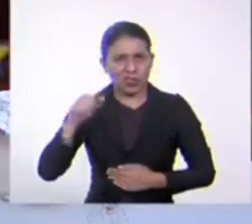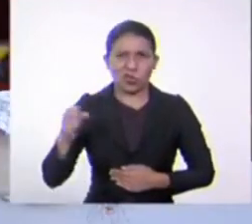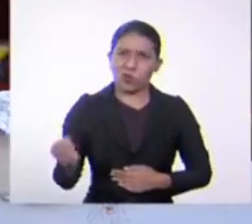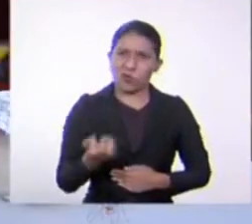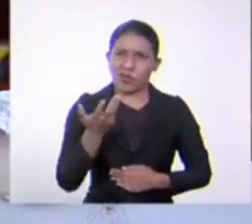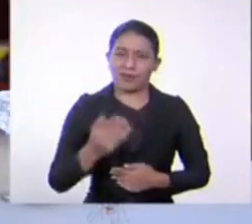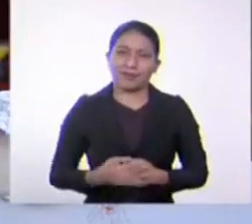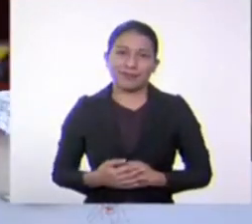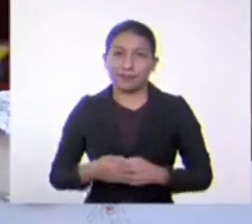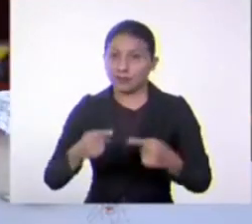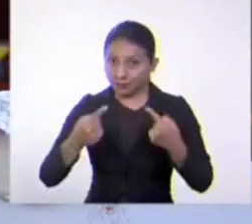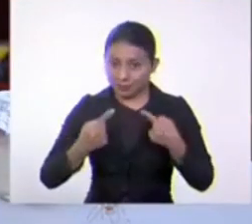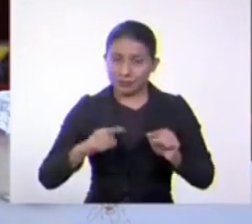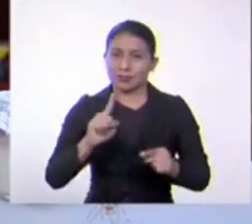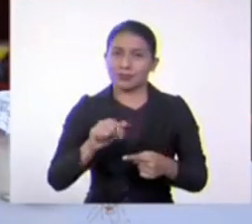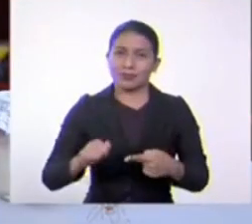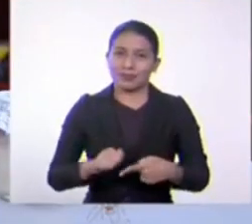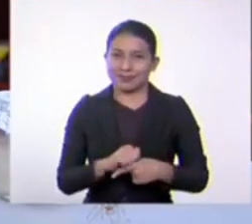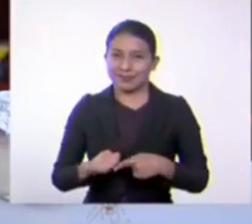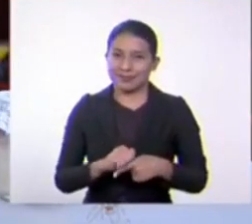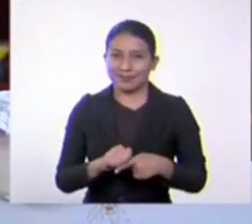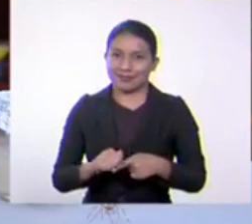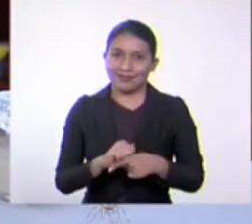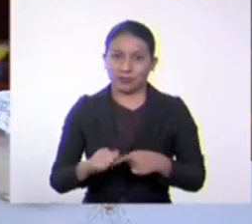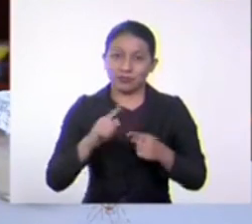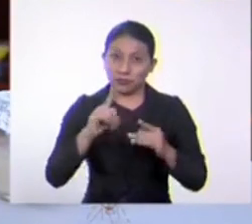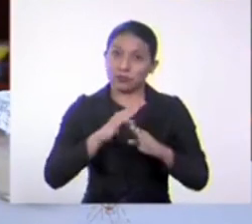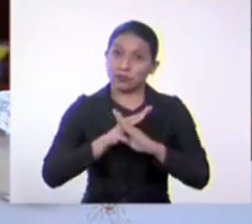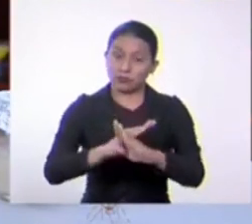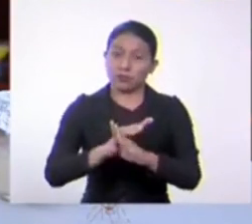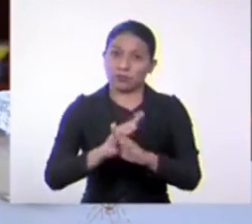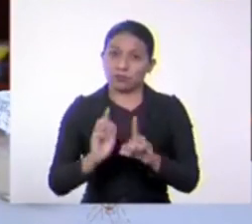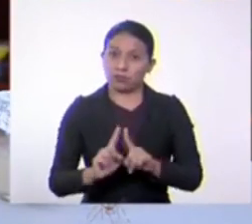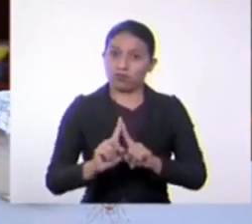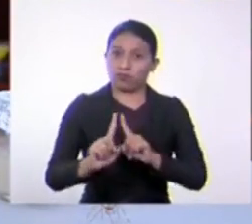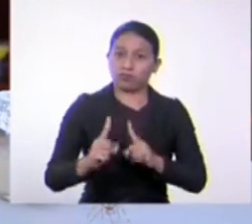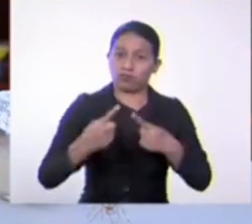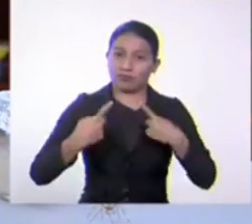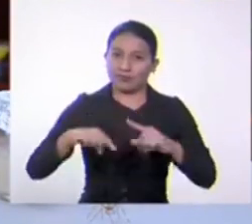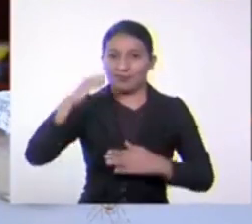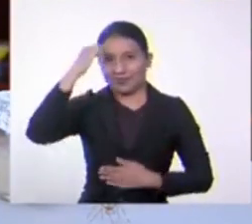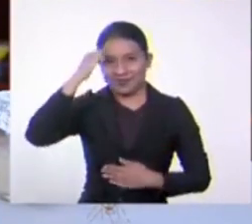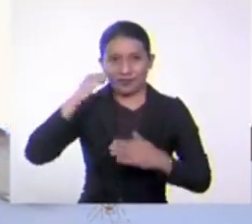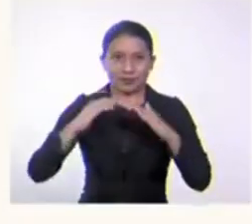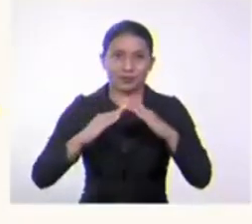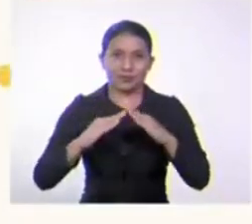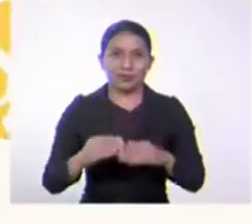Continúa practicando, mantén tus medidas y sigamos aprendiendo en casa.